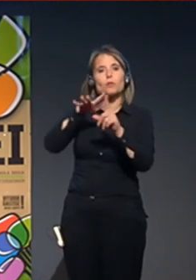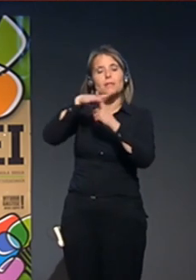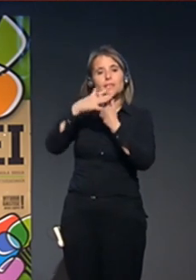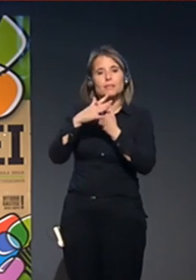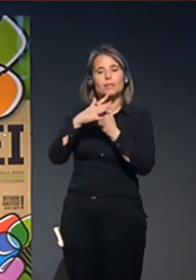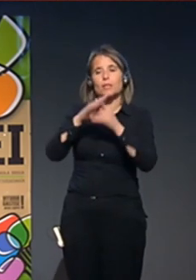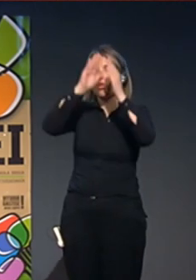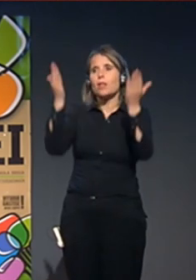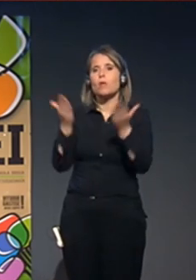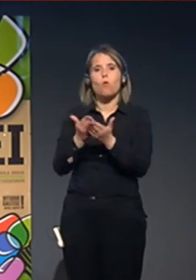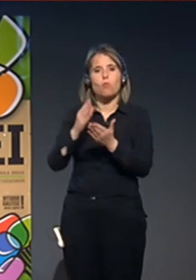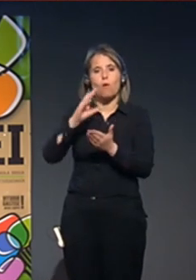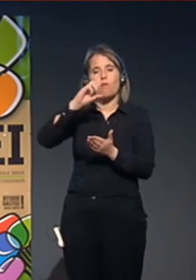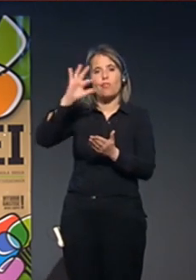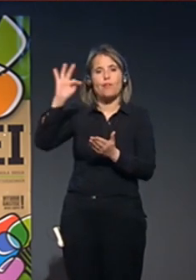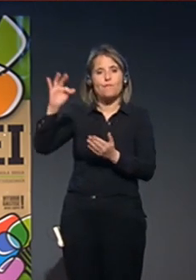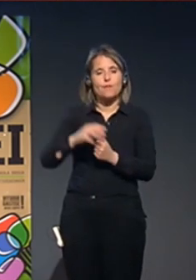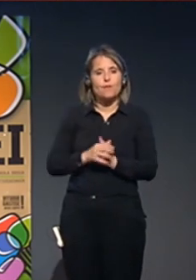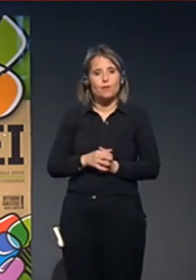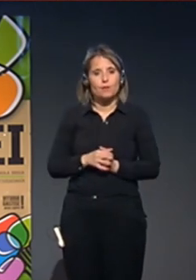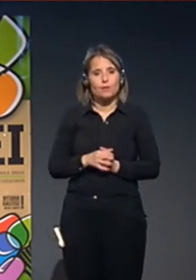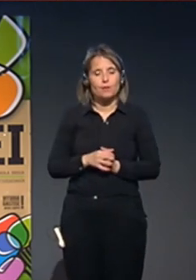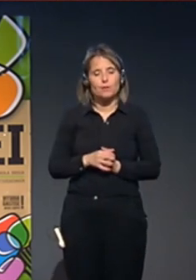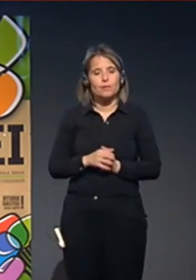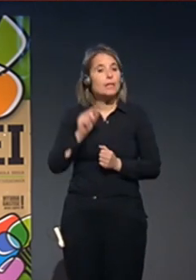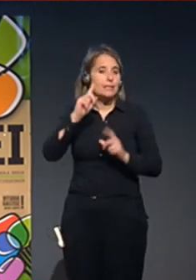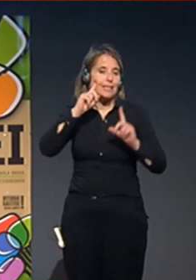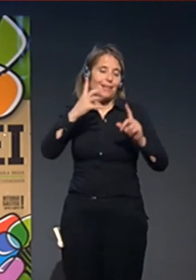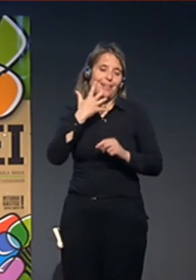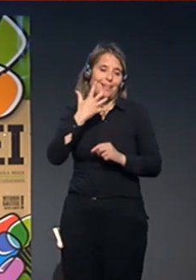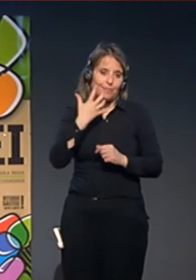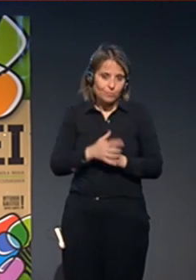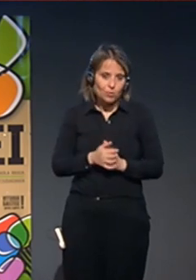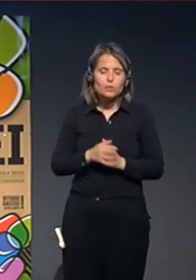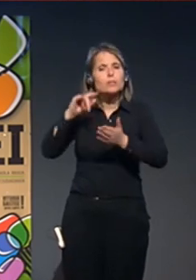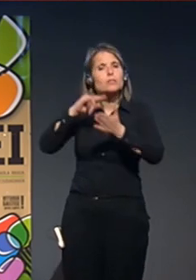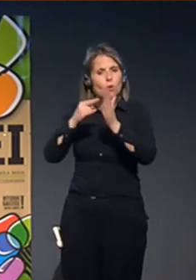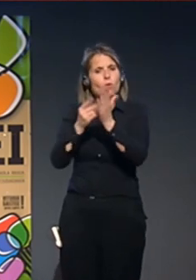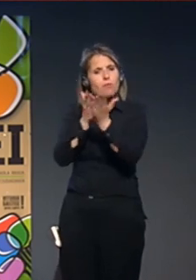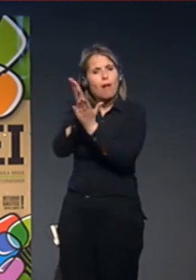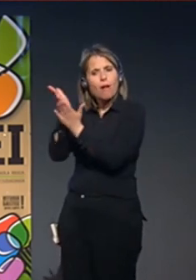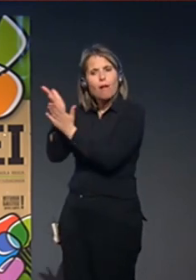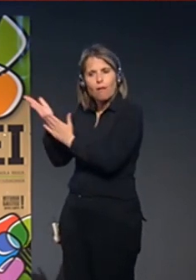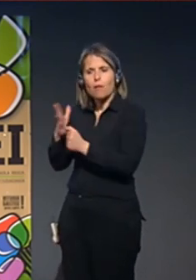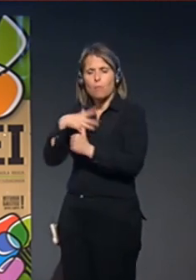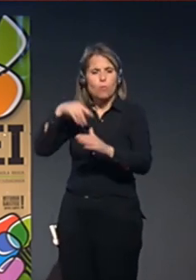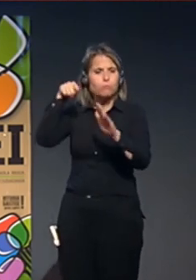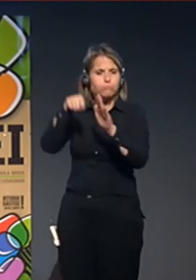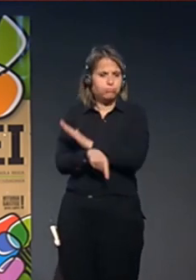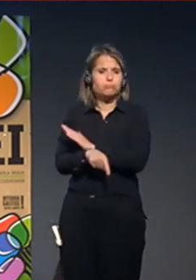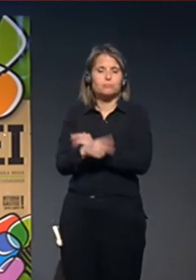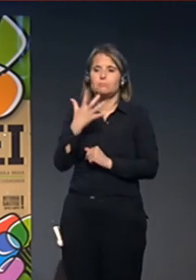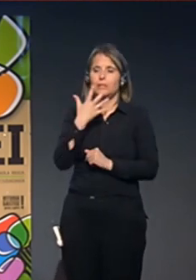fip en el mundo entonces Este es un caso es un ejemplo y hay soluciones y Ahí os podría hablar mucho más